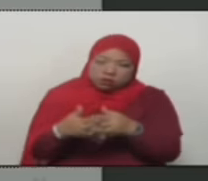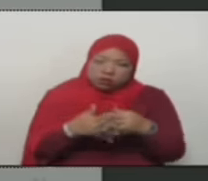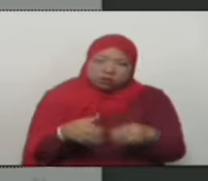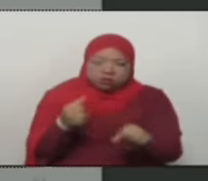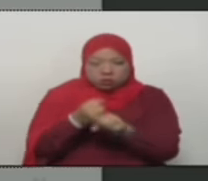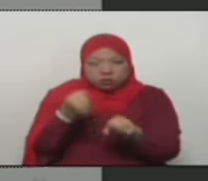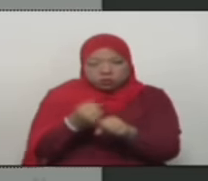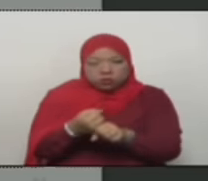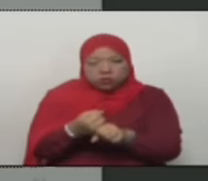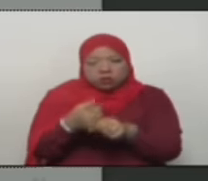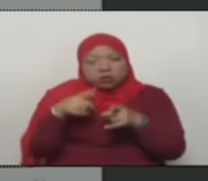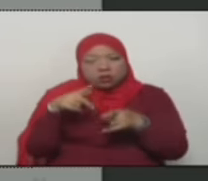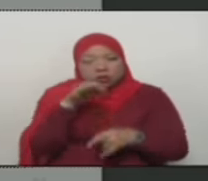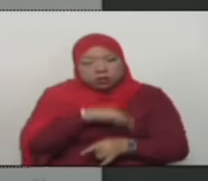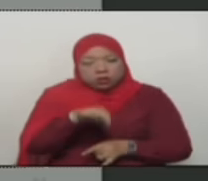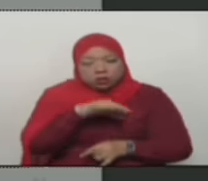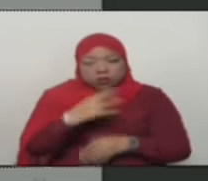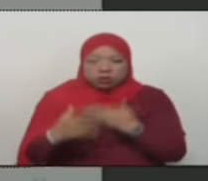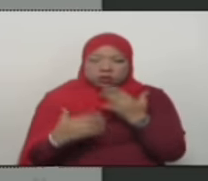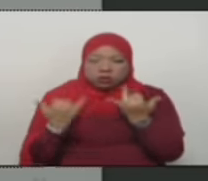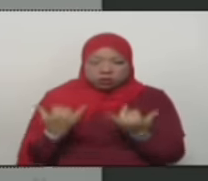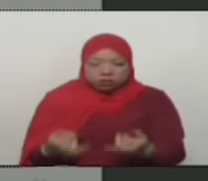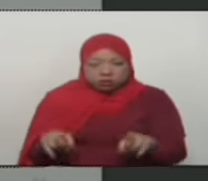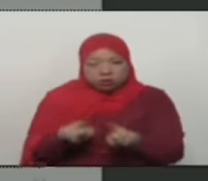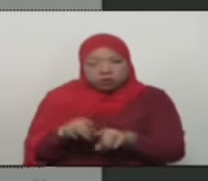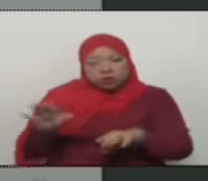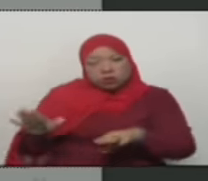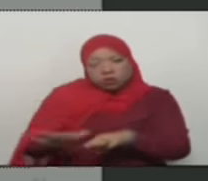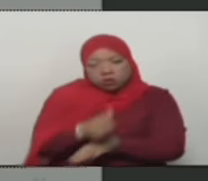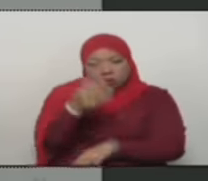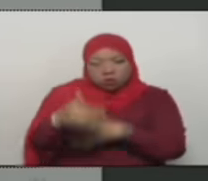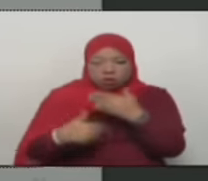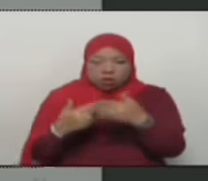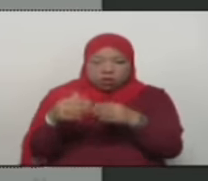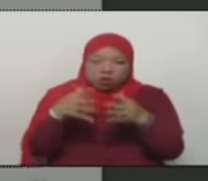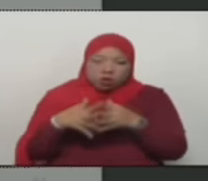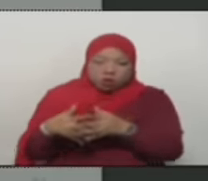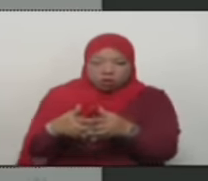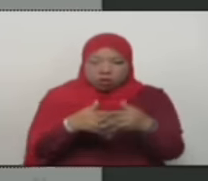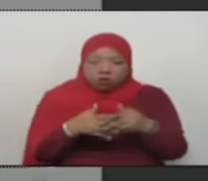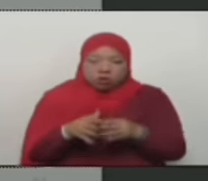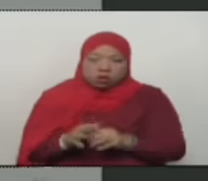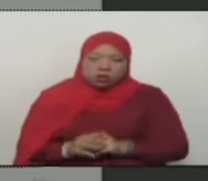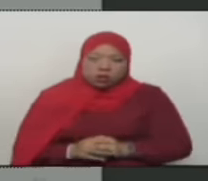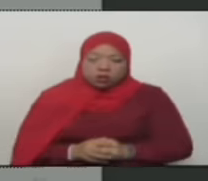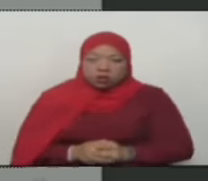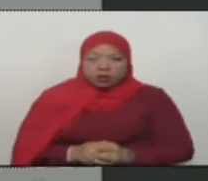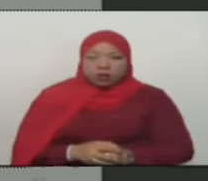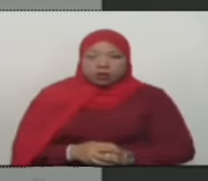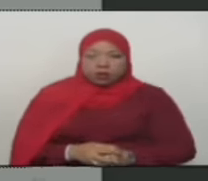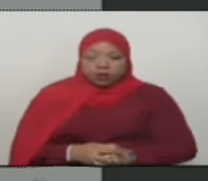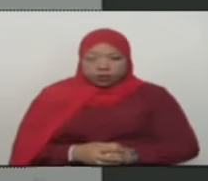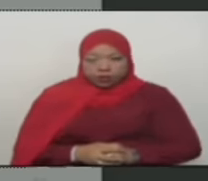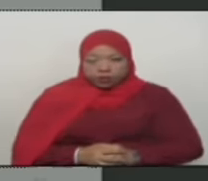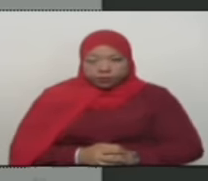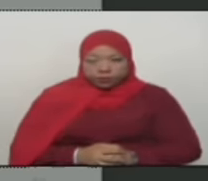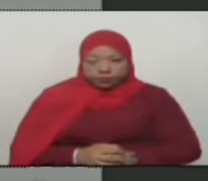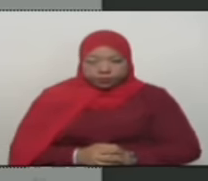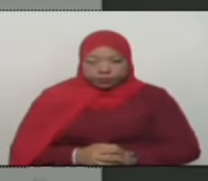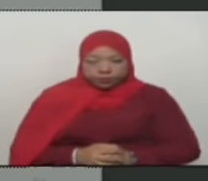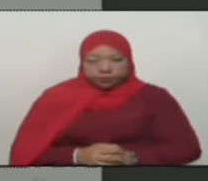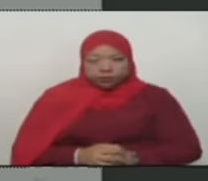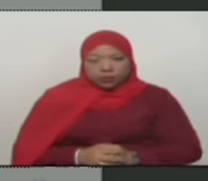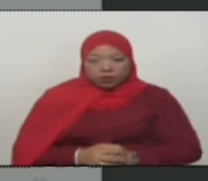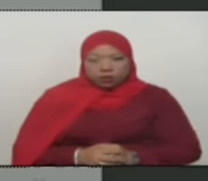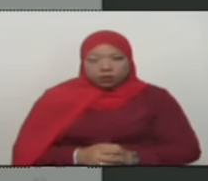el aparato militar industrial de Estados Unidos son los principales financistas de todas estas universidades. Financistas y beneficiarios, fíjese, el punto,